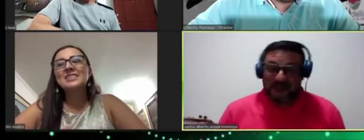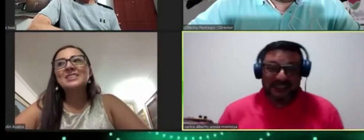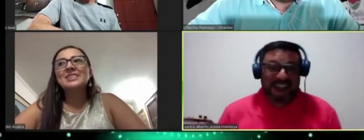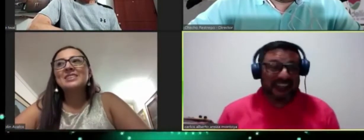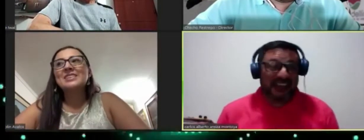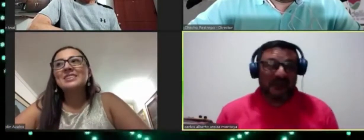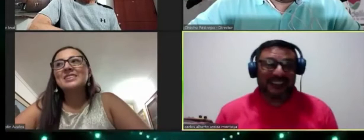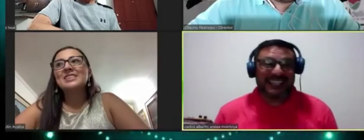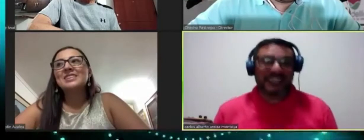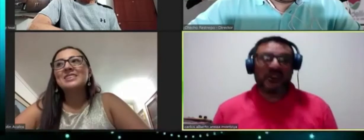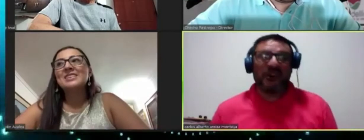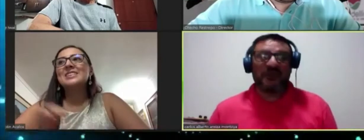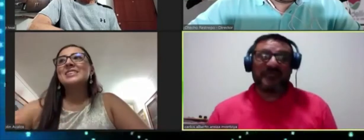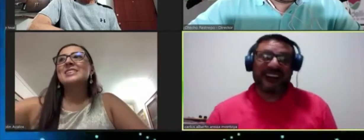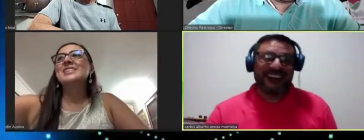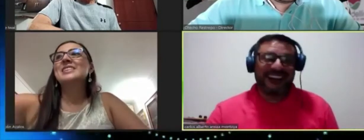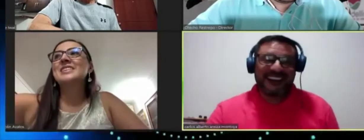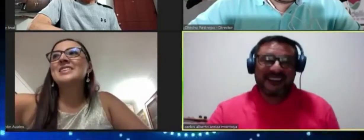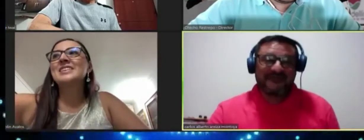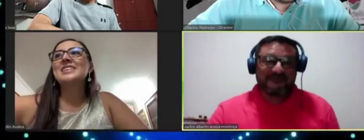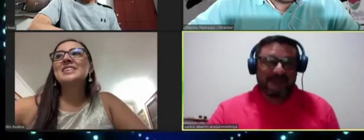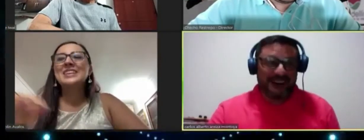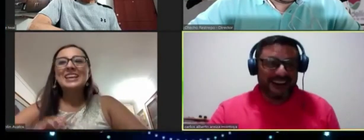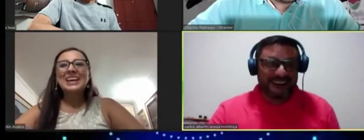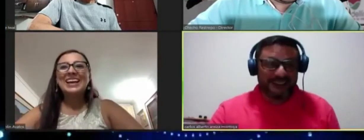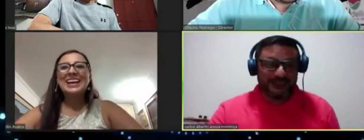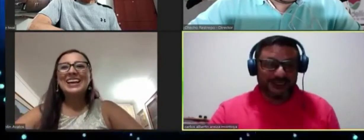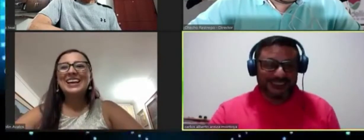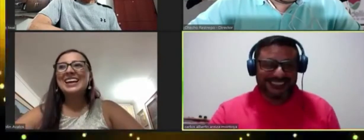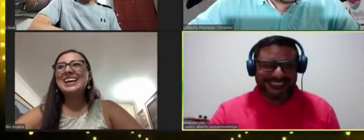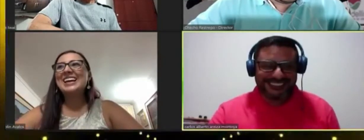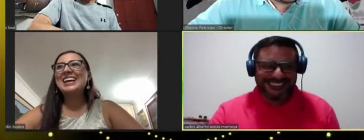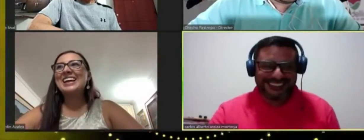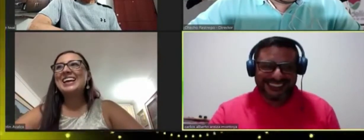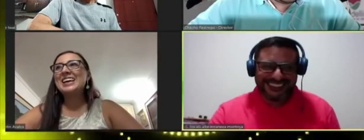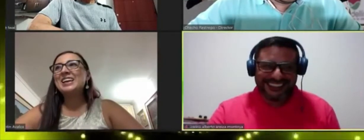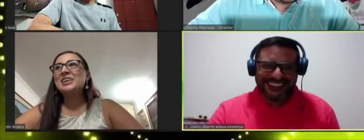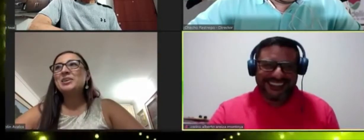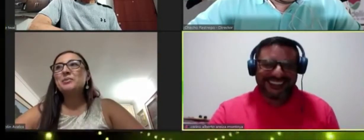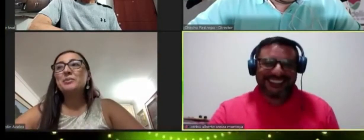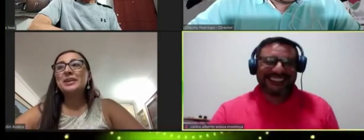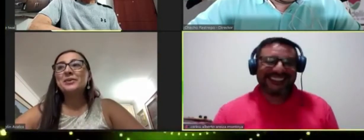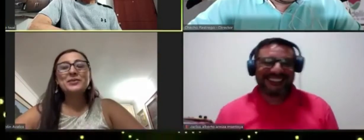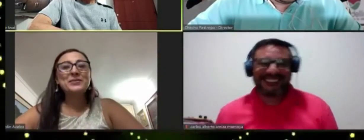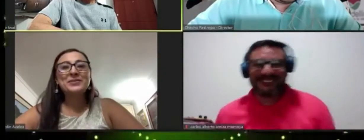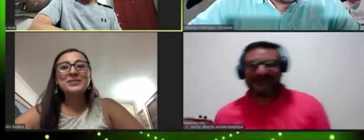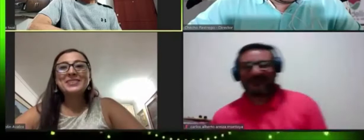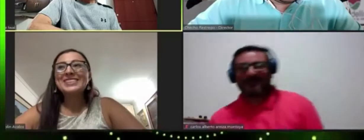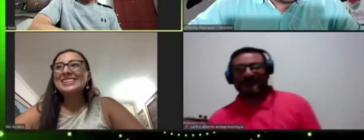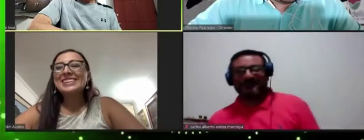a hacer lengua de señas colombiana para todos. Bueno.